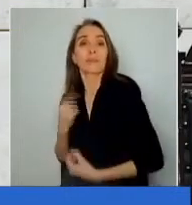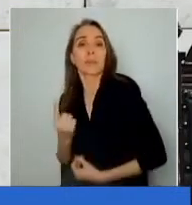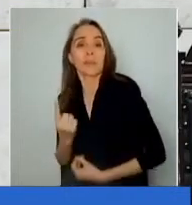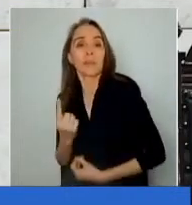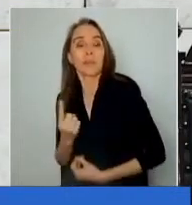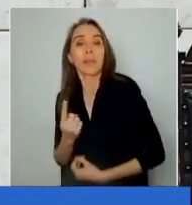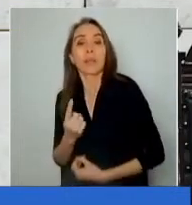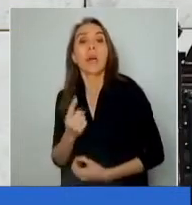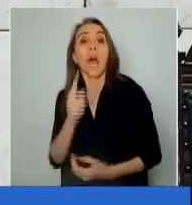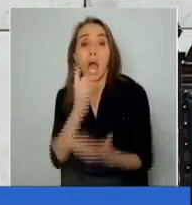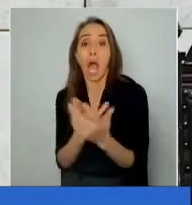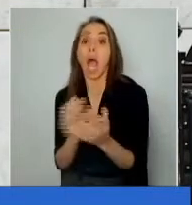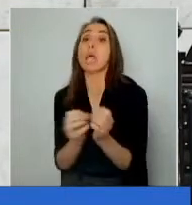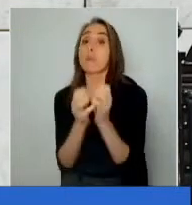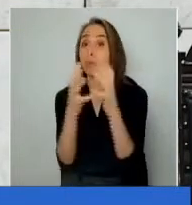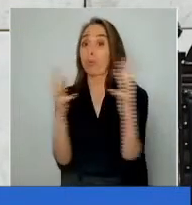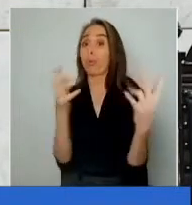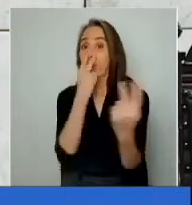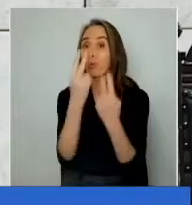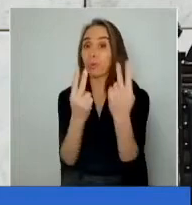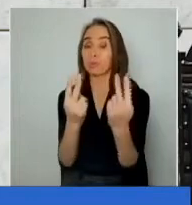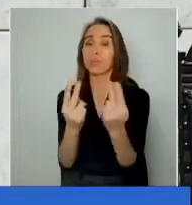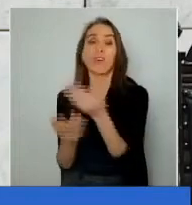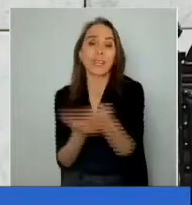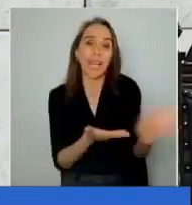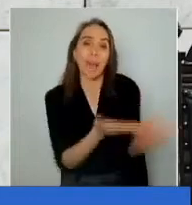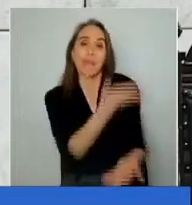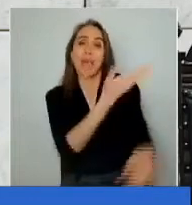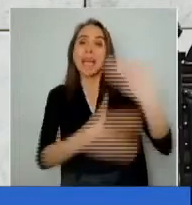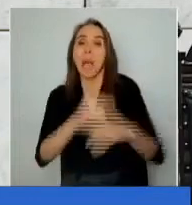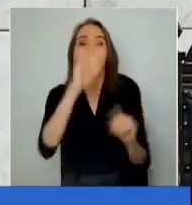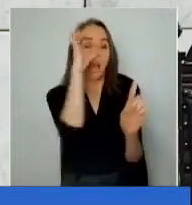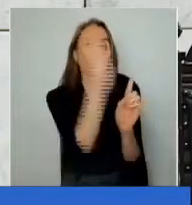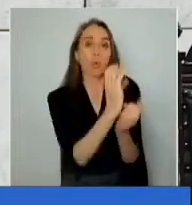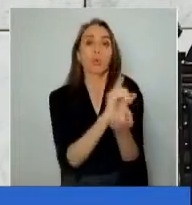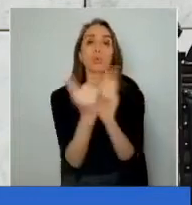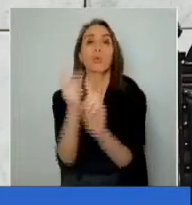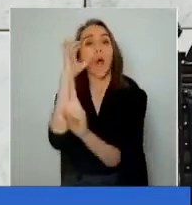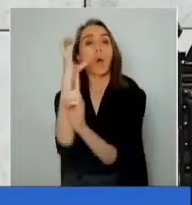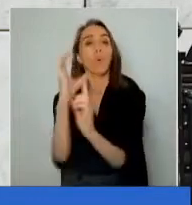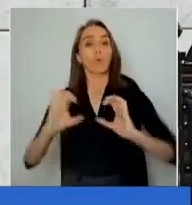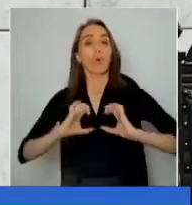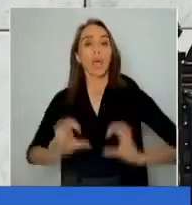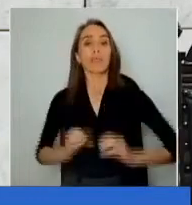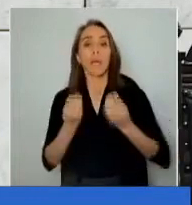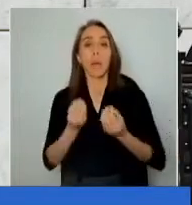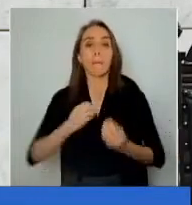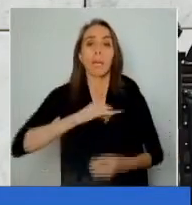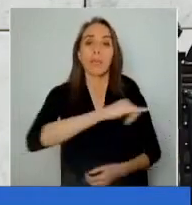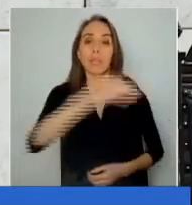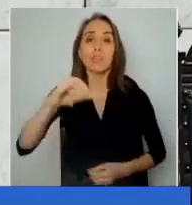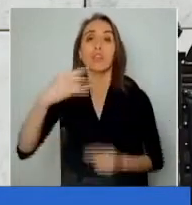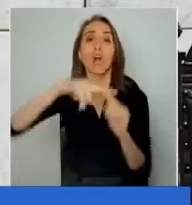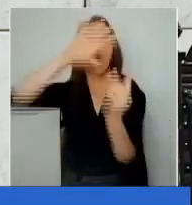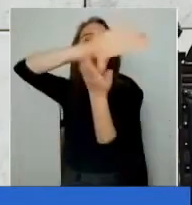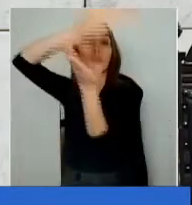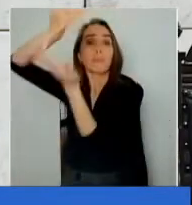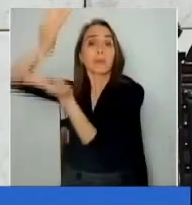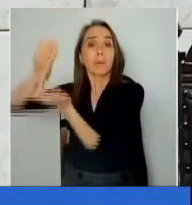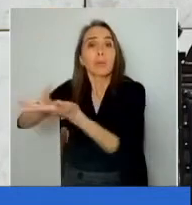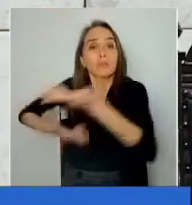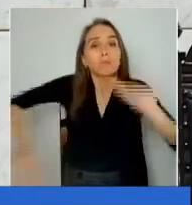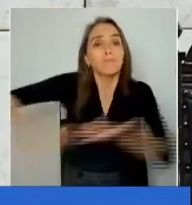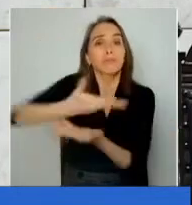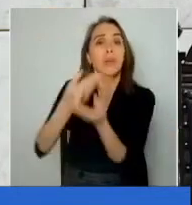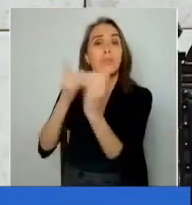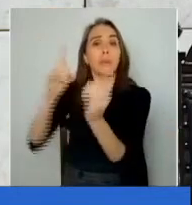mucho reemplacemos esa cultura por una ética del bien común como lo han logrado sociedades más colaborativas Y democráticas esto